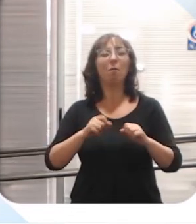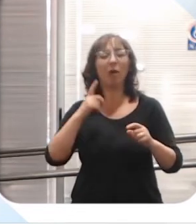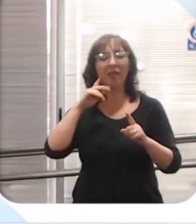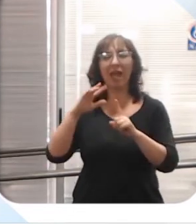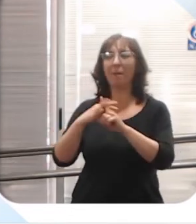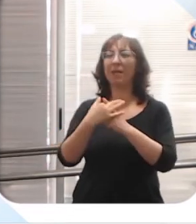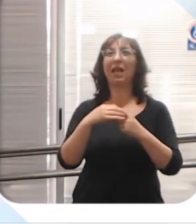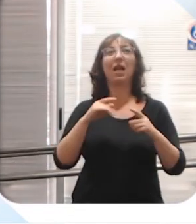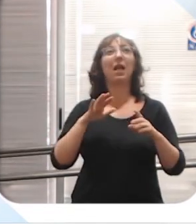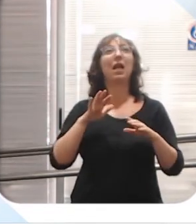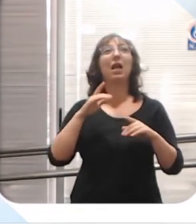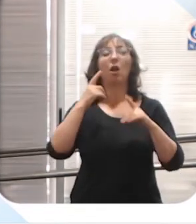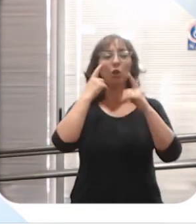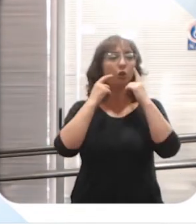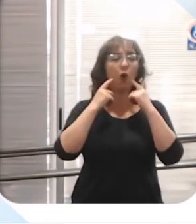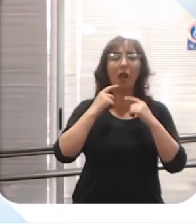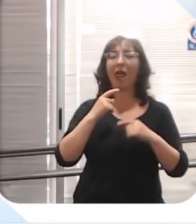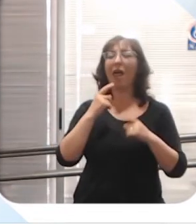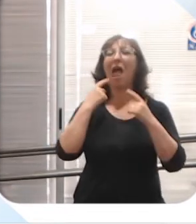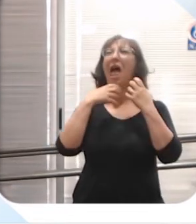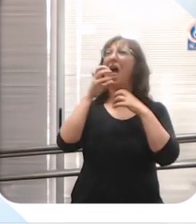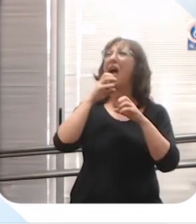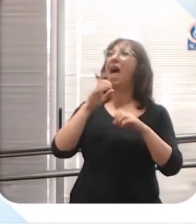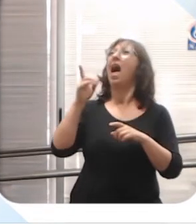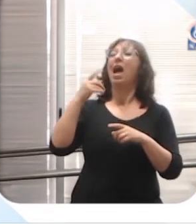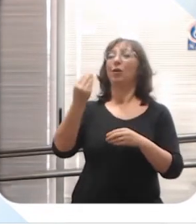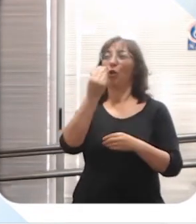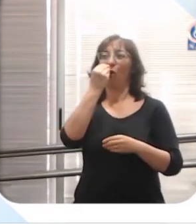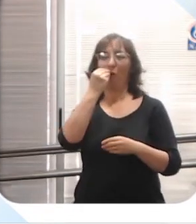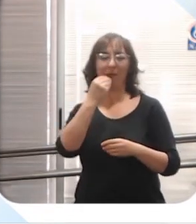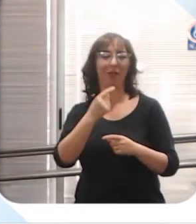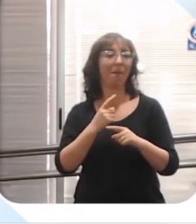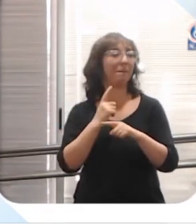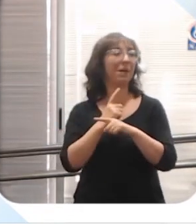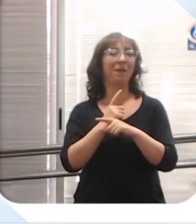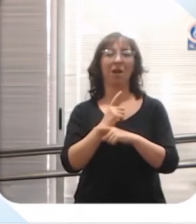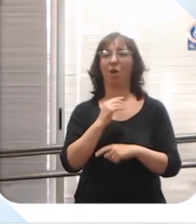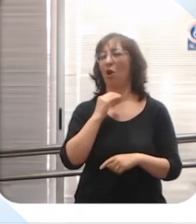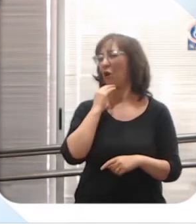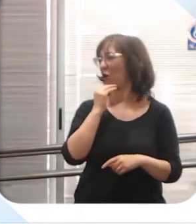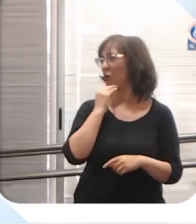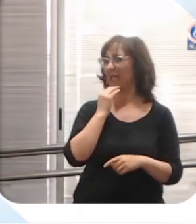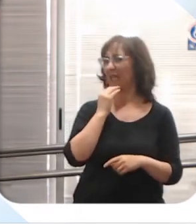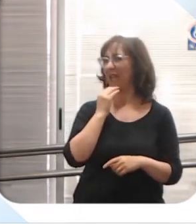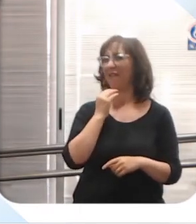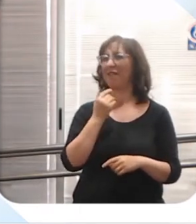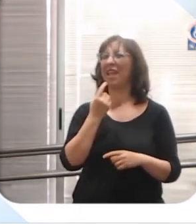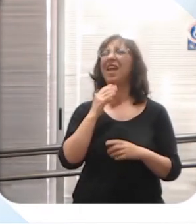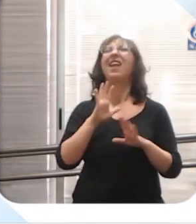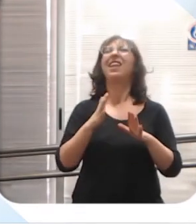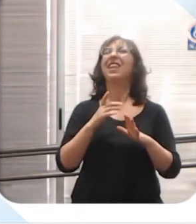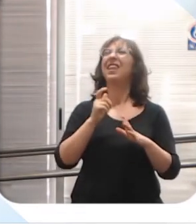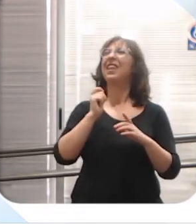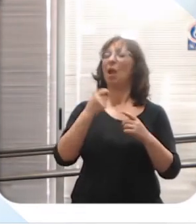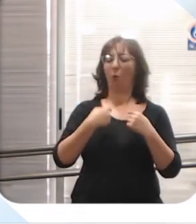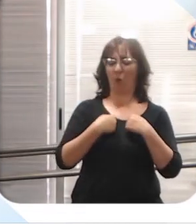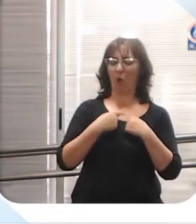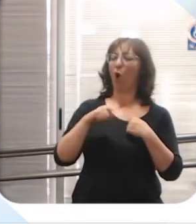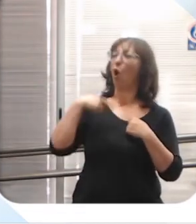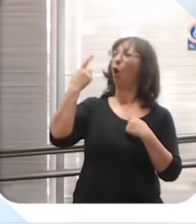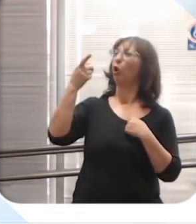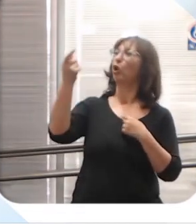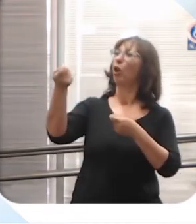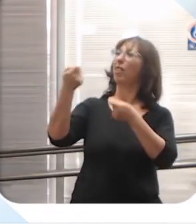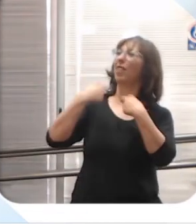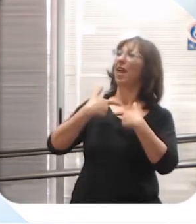niño llora y viene el alimento. En el primer tiempo, el niño no sabe que él es uno, el que trae alimento es otra